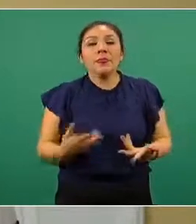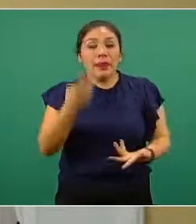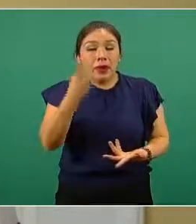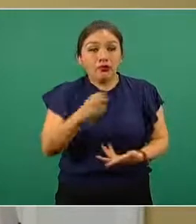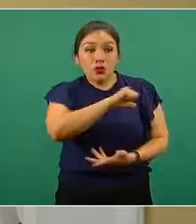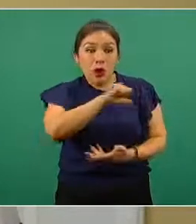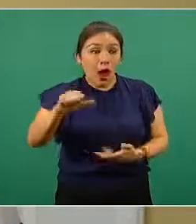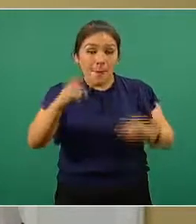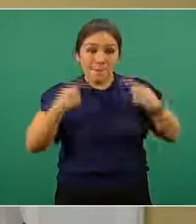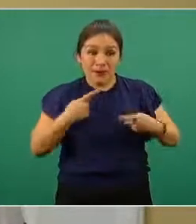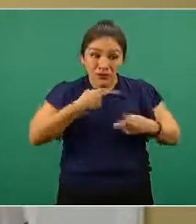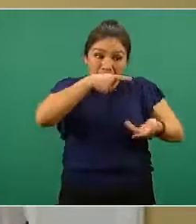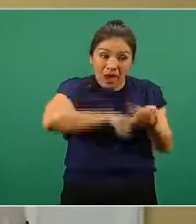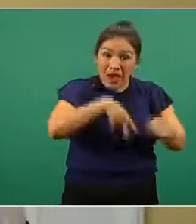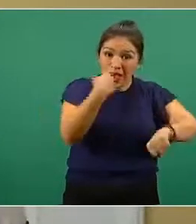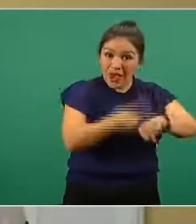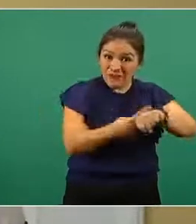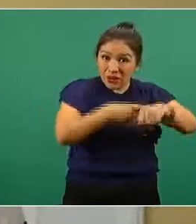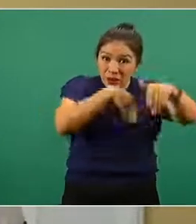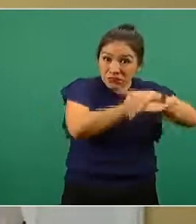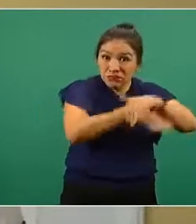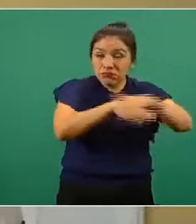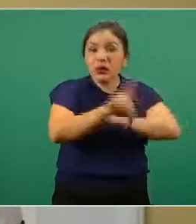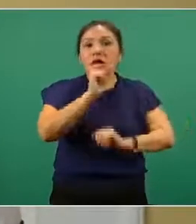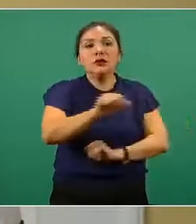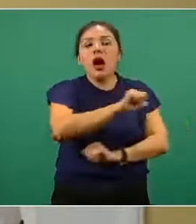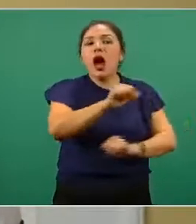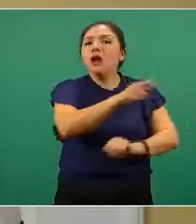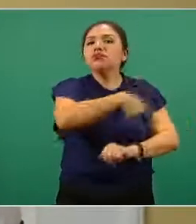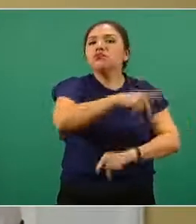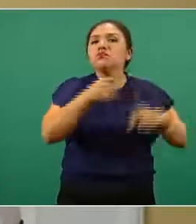todos los pacientes que están adentro son pacientes